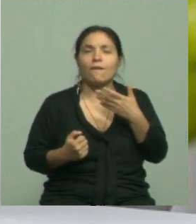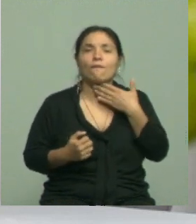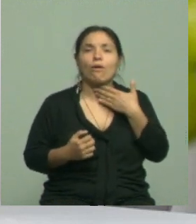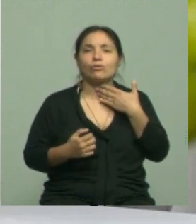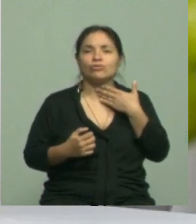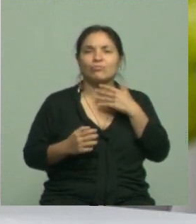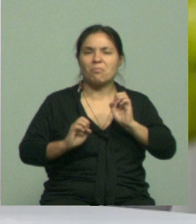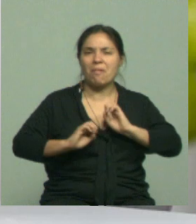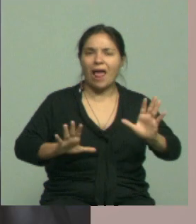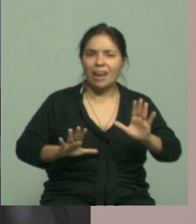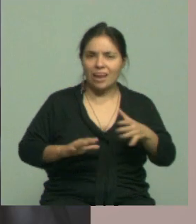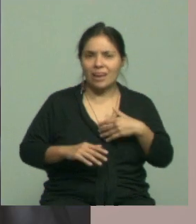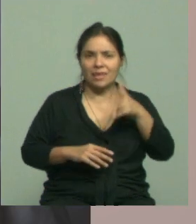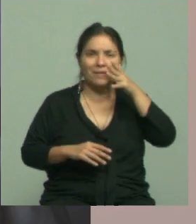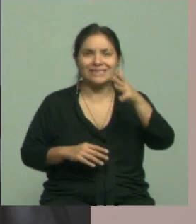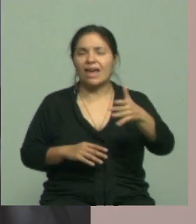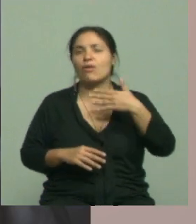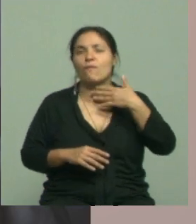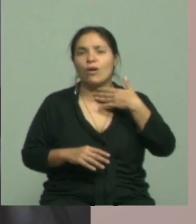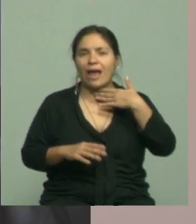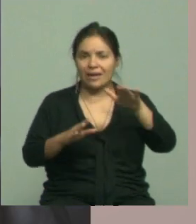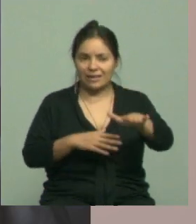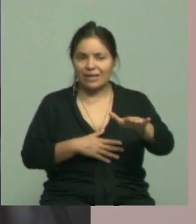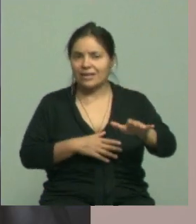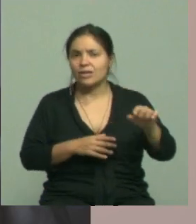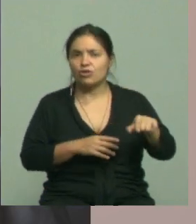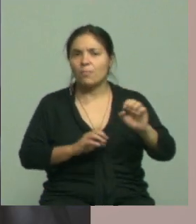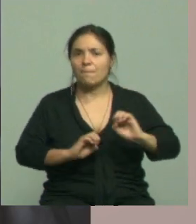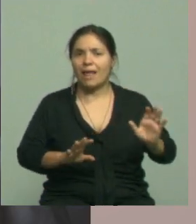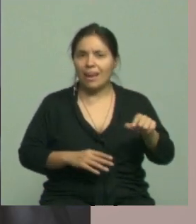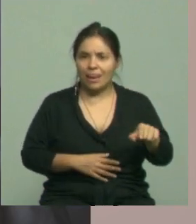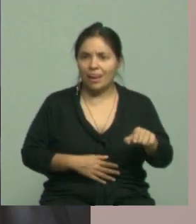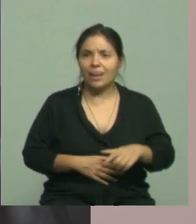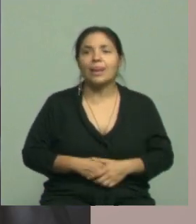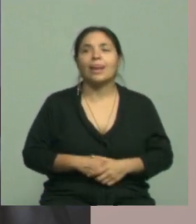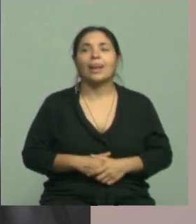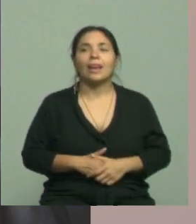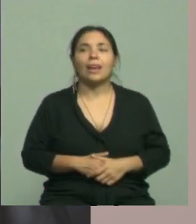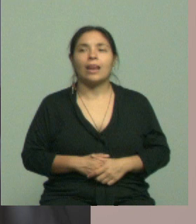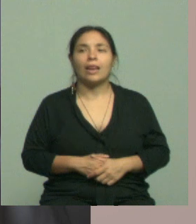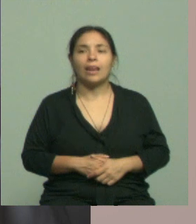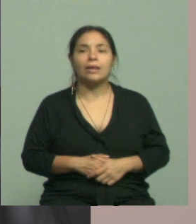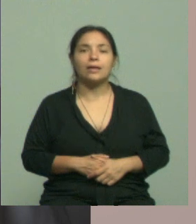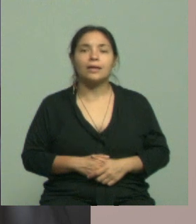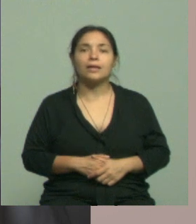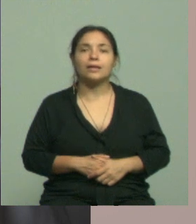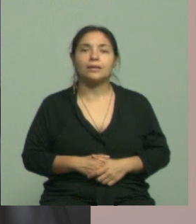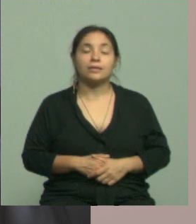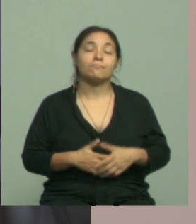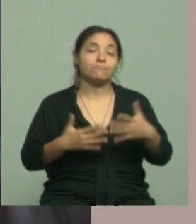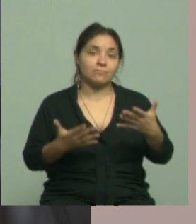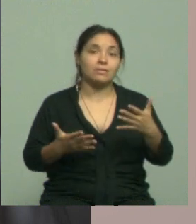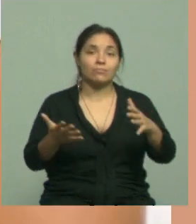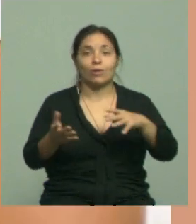abuso vocal por parte del niño, puede ser, que se da dentro de un entorno, por lo